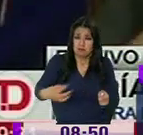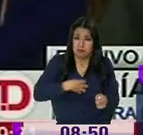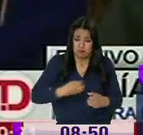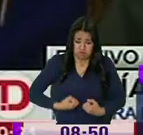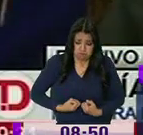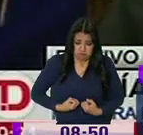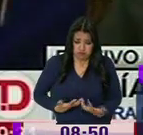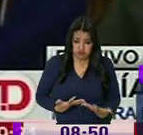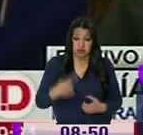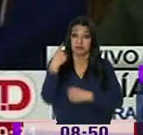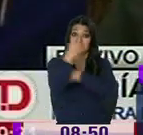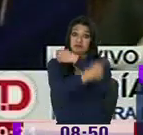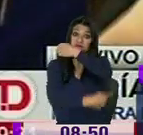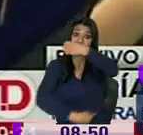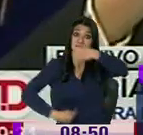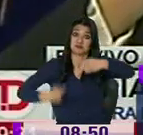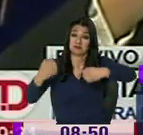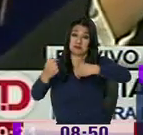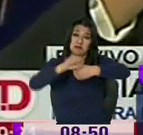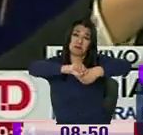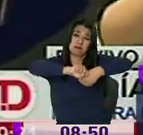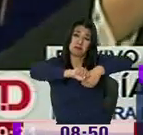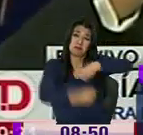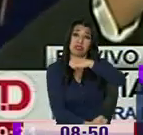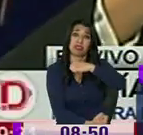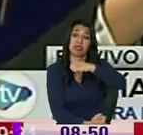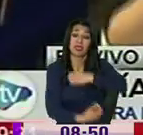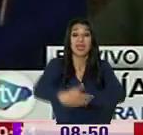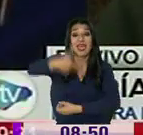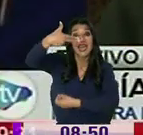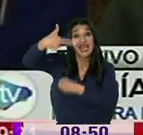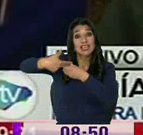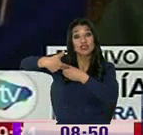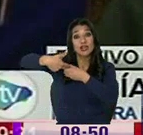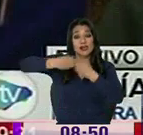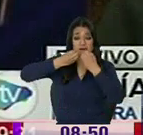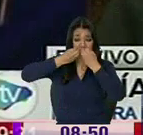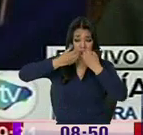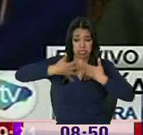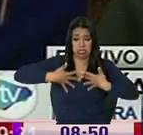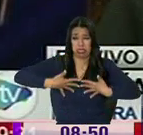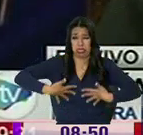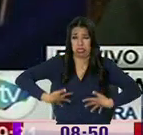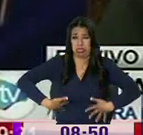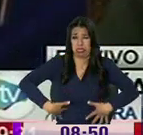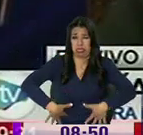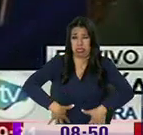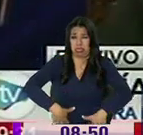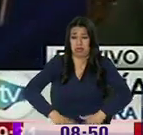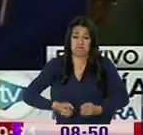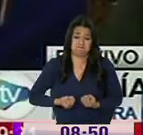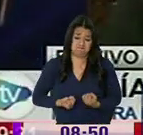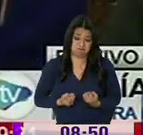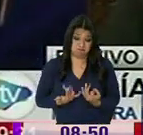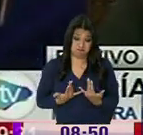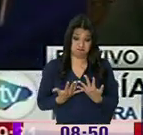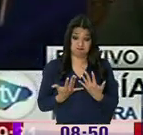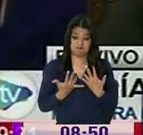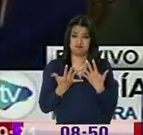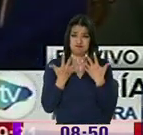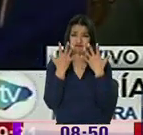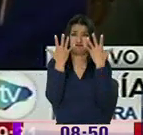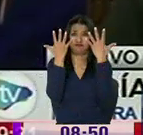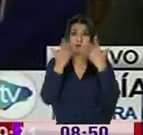el escudo que sostenía y la gasolina se regó sobre él. Eso hizo que literalmente el policía se